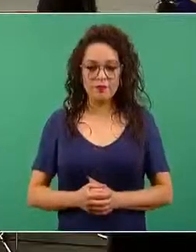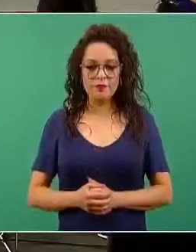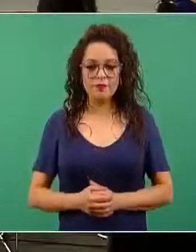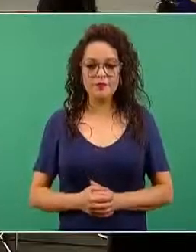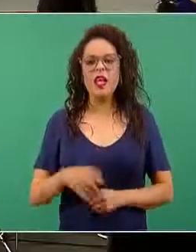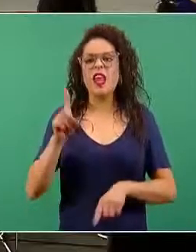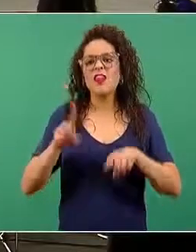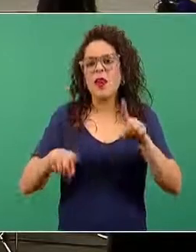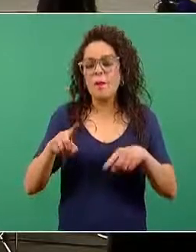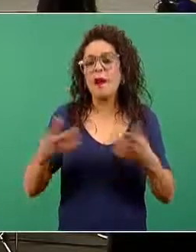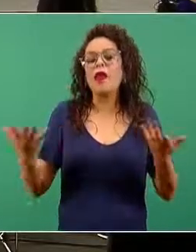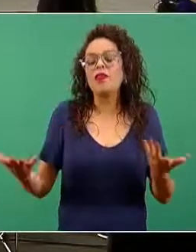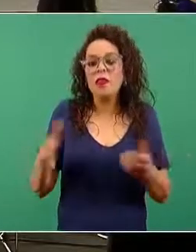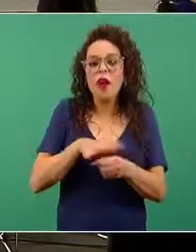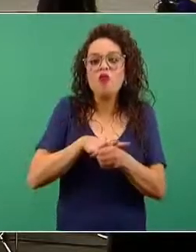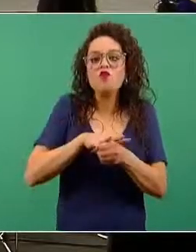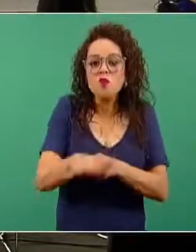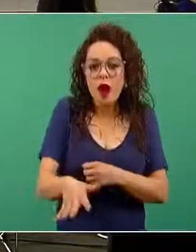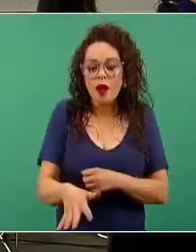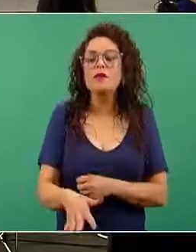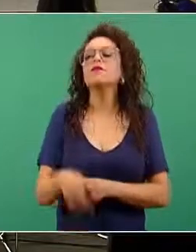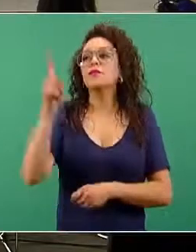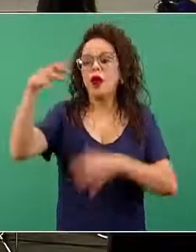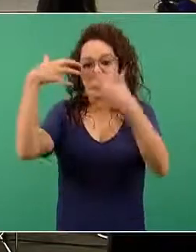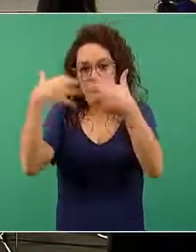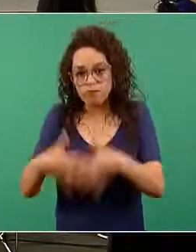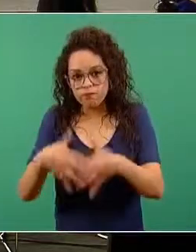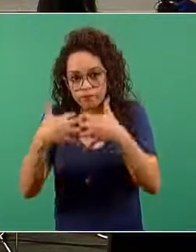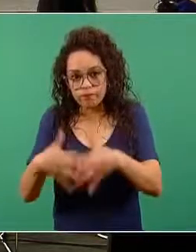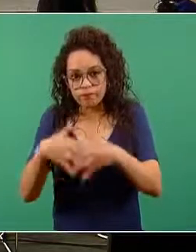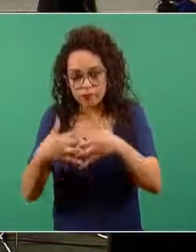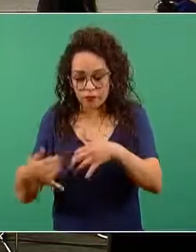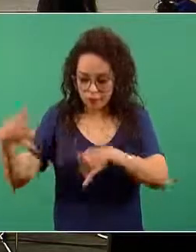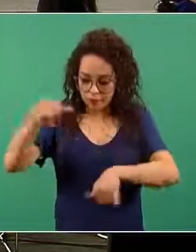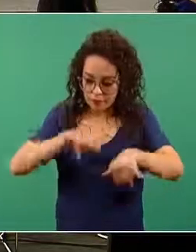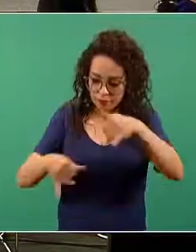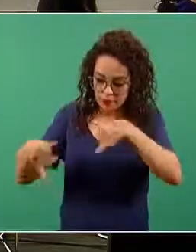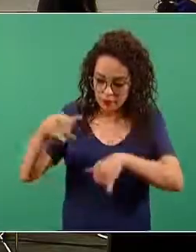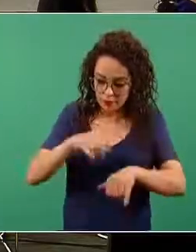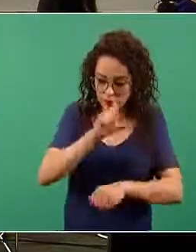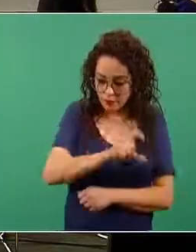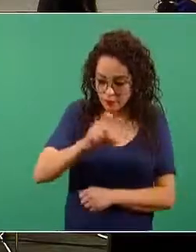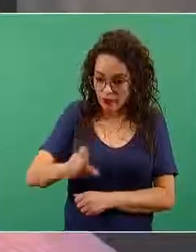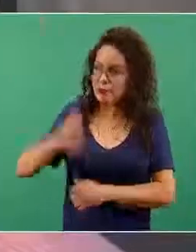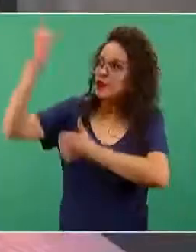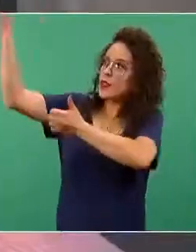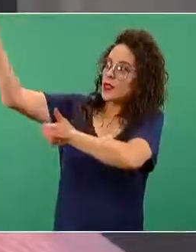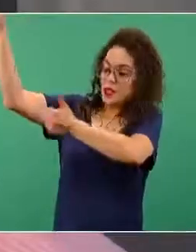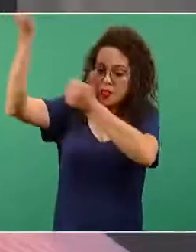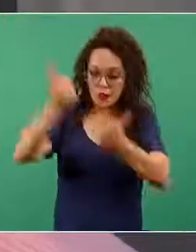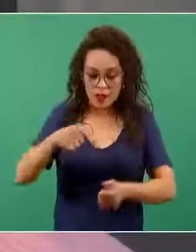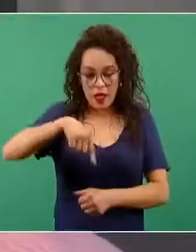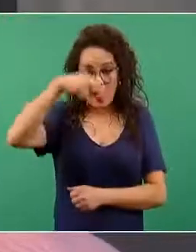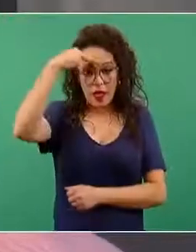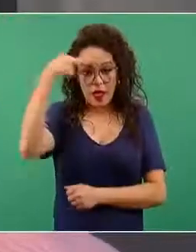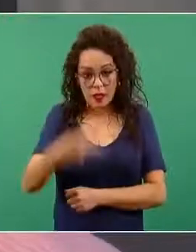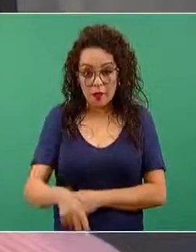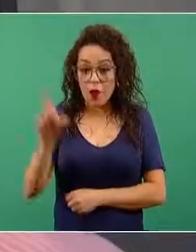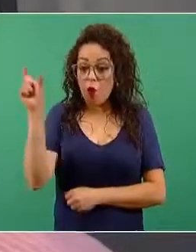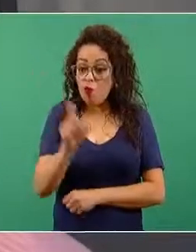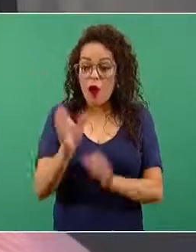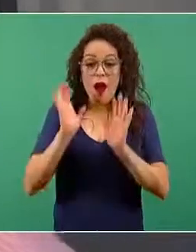la fabricación de las vacunas y su envío a México. Una vez que llegan a México, tenemos plena